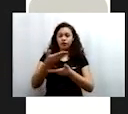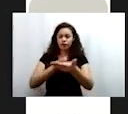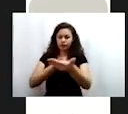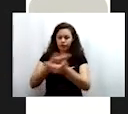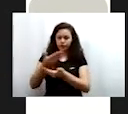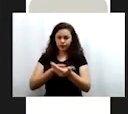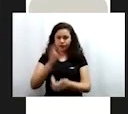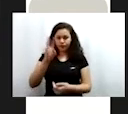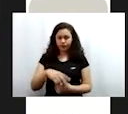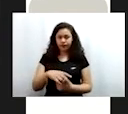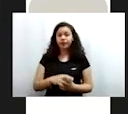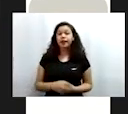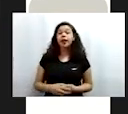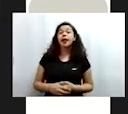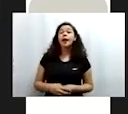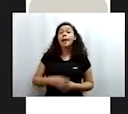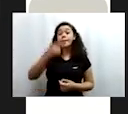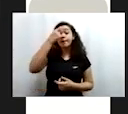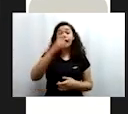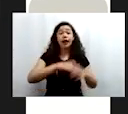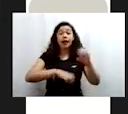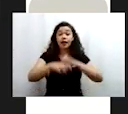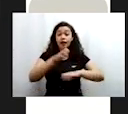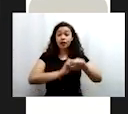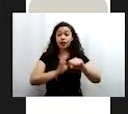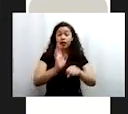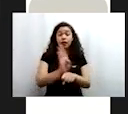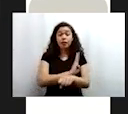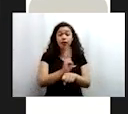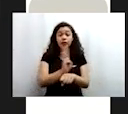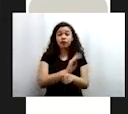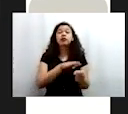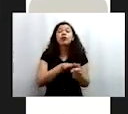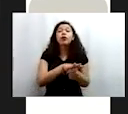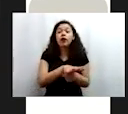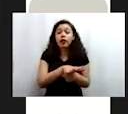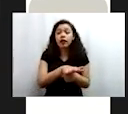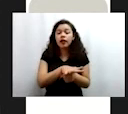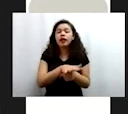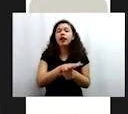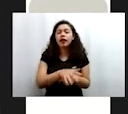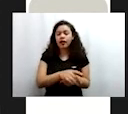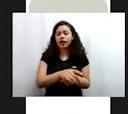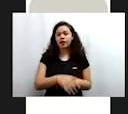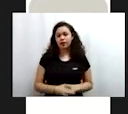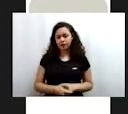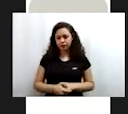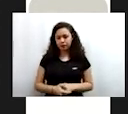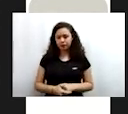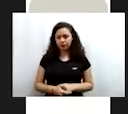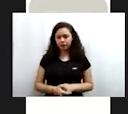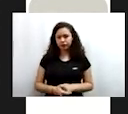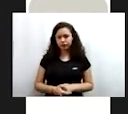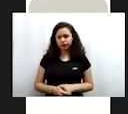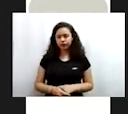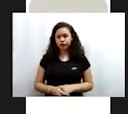¿verdad? Para la empresa, ¿qué le ayuda a la empresa? El análisis del puesto, ya lo mencioné